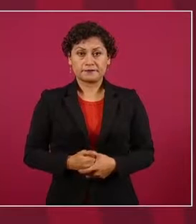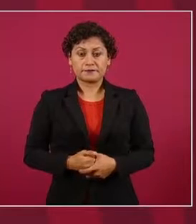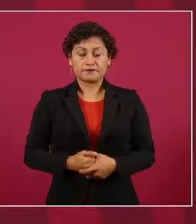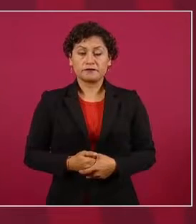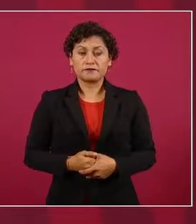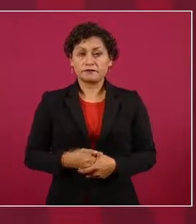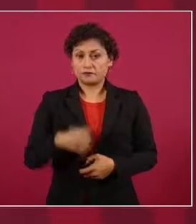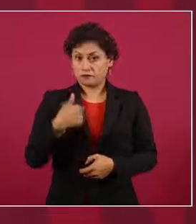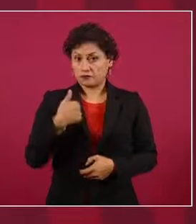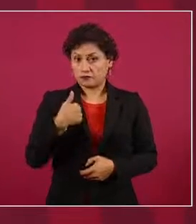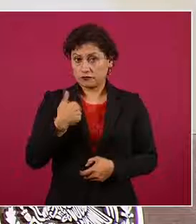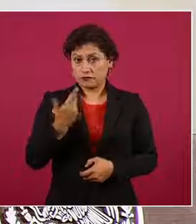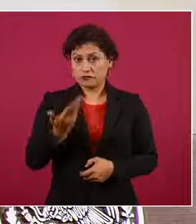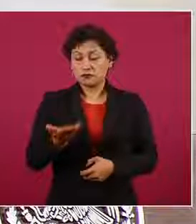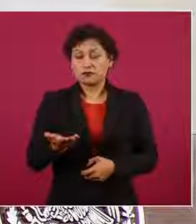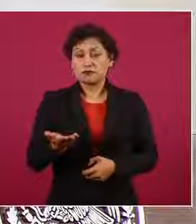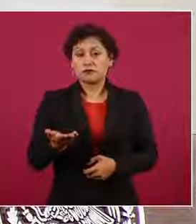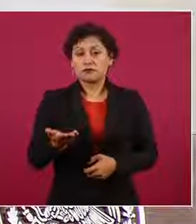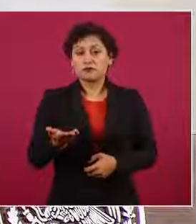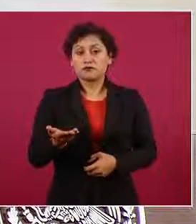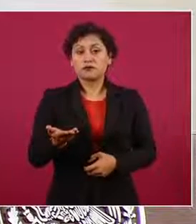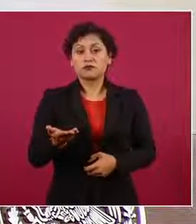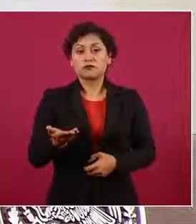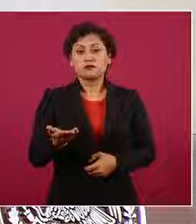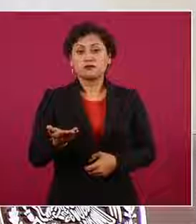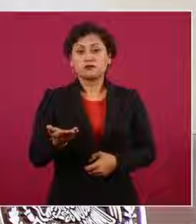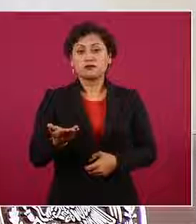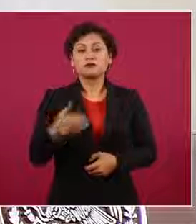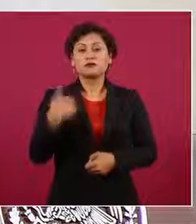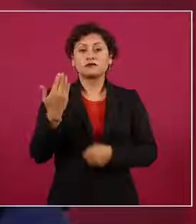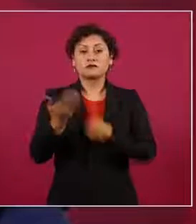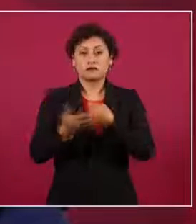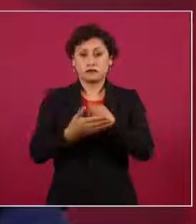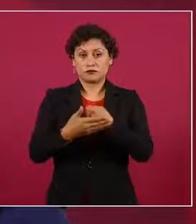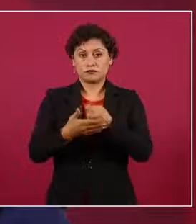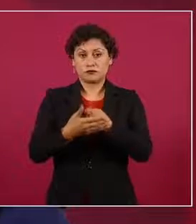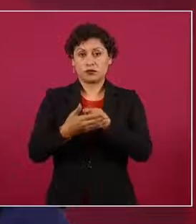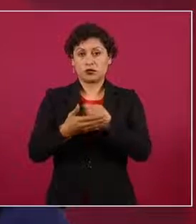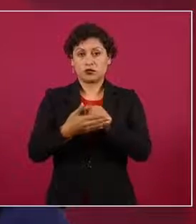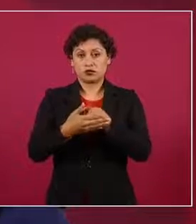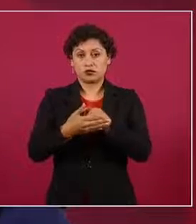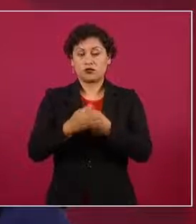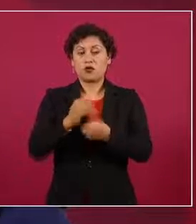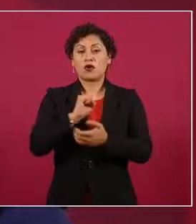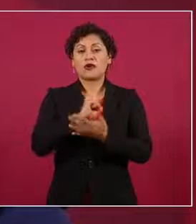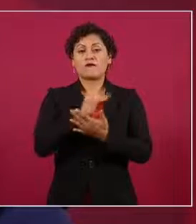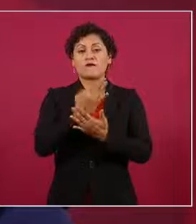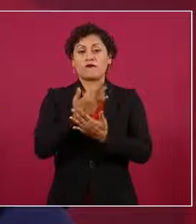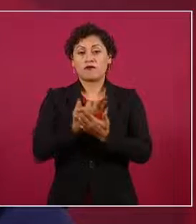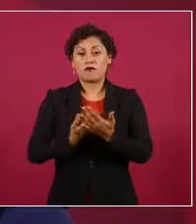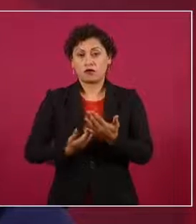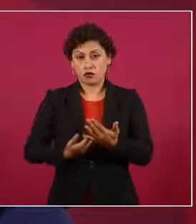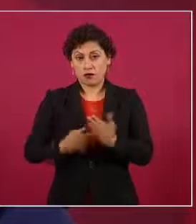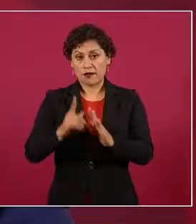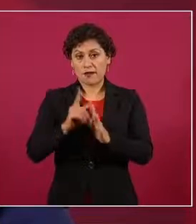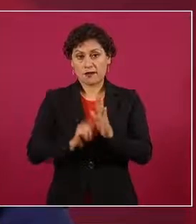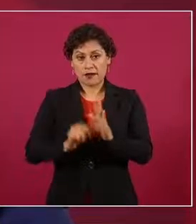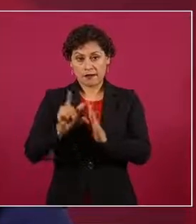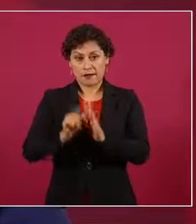yo le voy a pedir, ahora que nos toque el informe mensual de